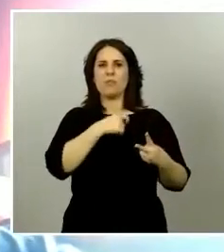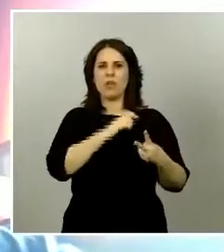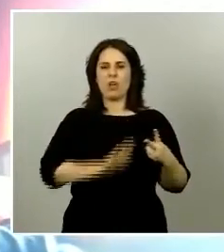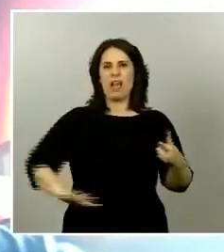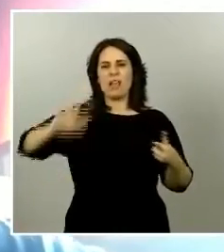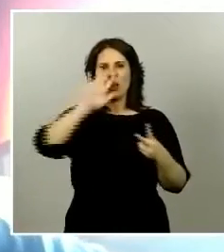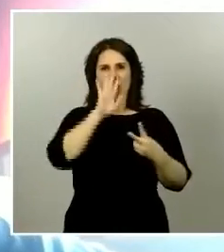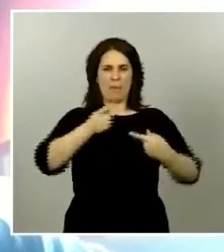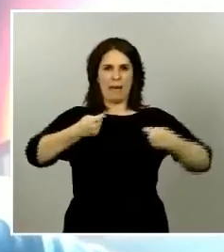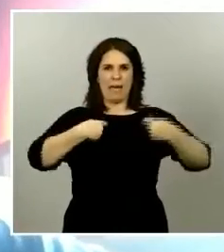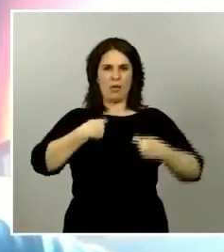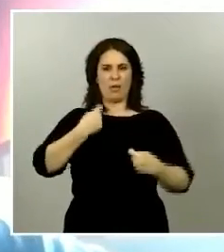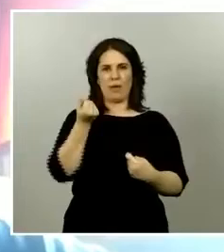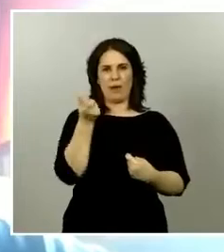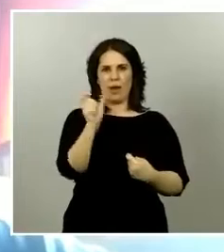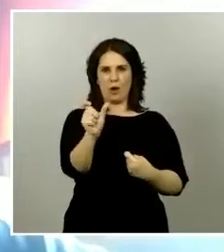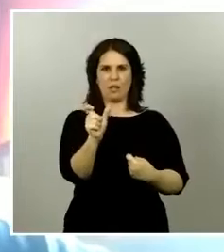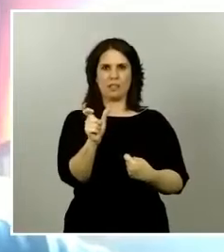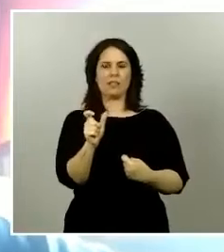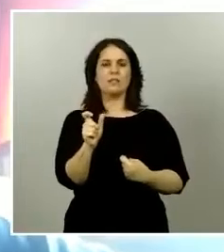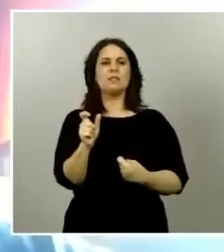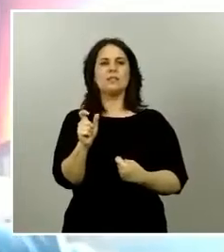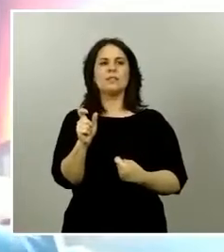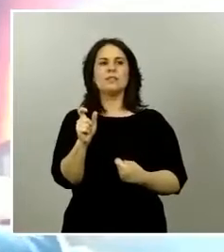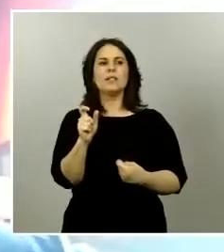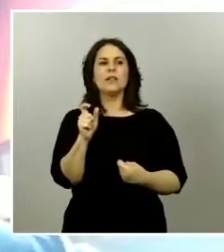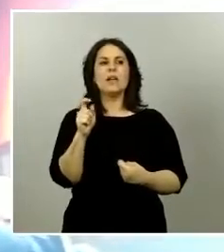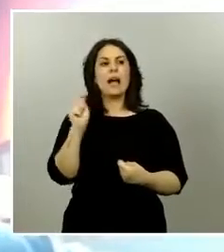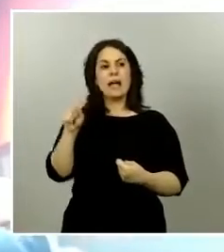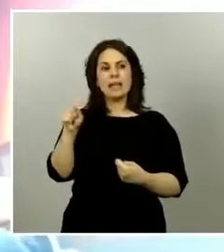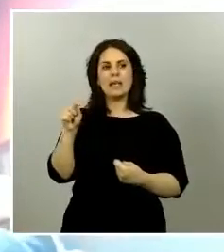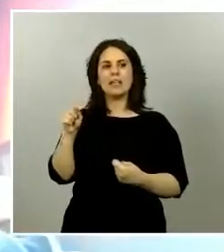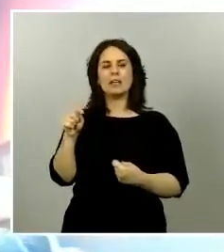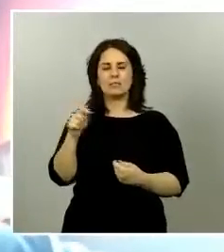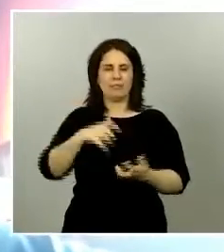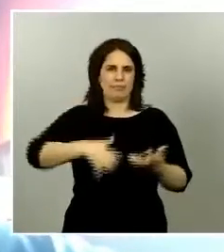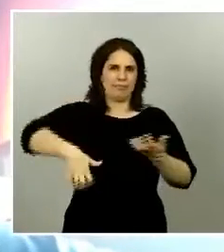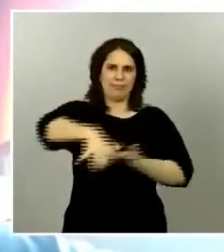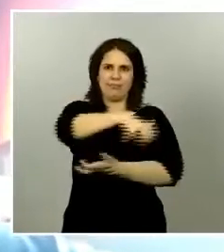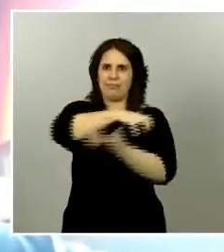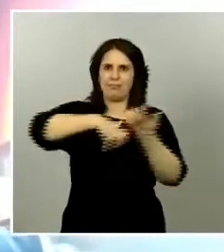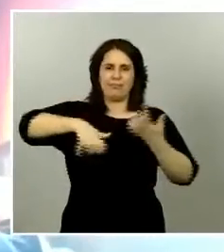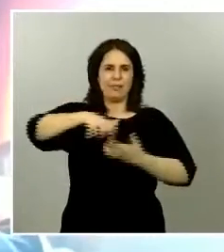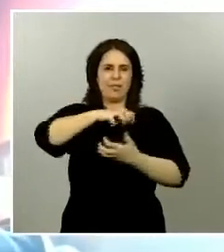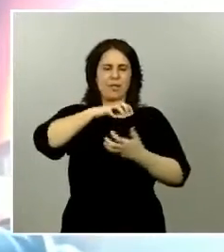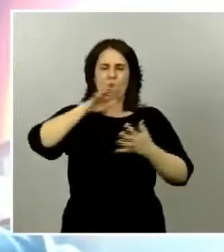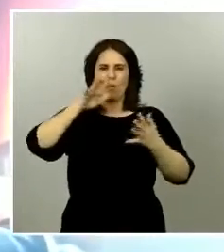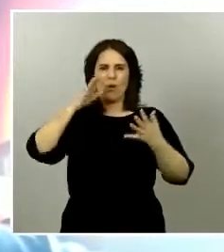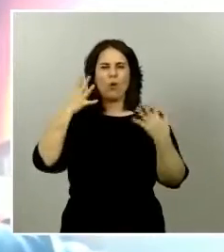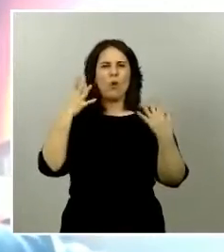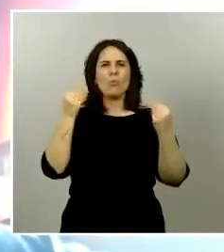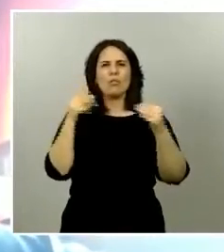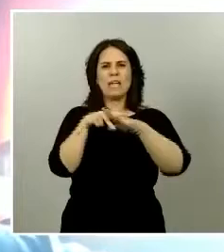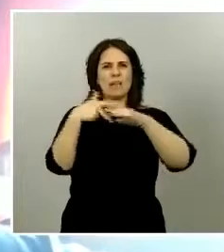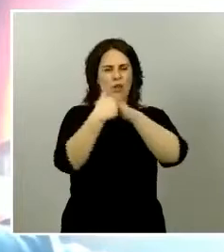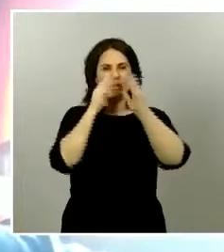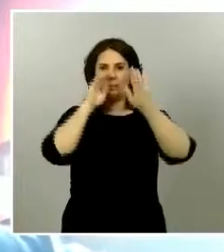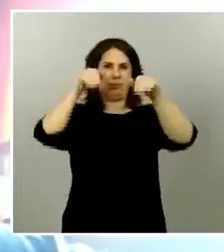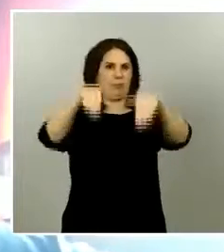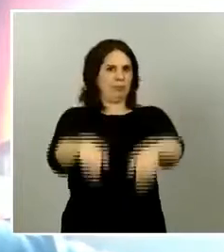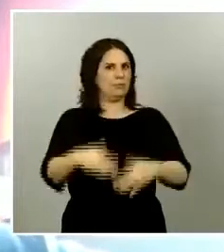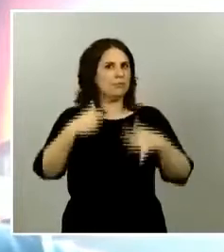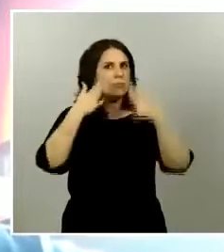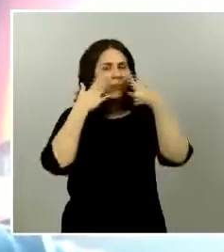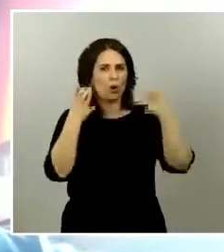luego, sobre la decisión de la Comisión Nacional del Mercado de Valores de levantar las posiciones de cortos, ha habido una debacle